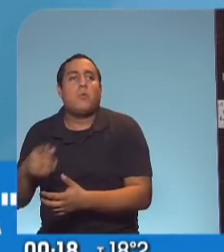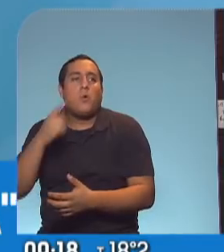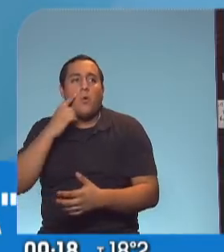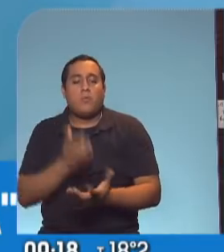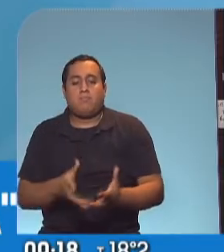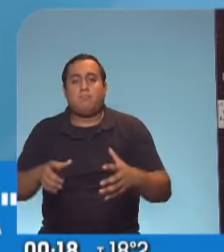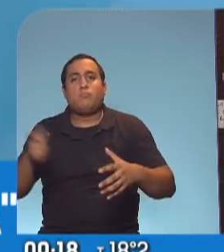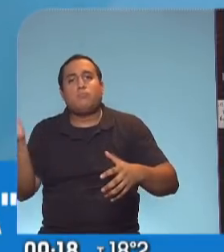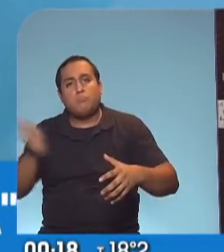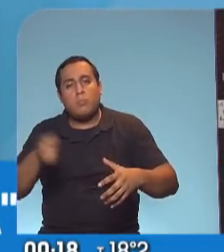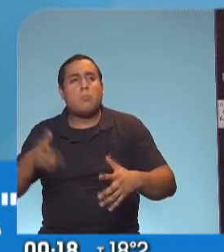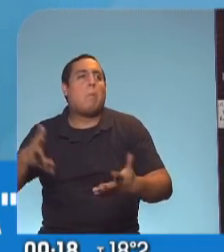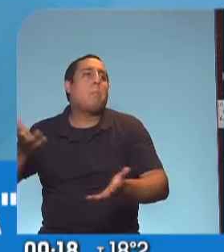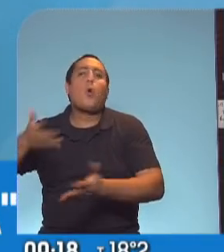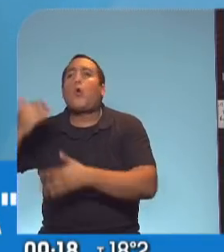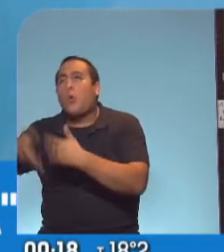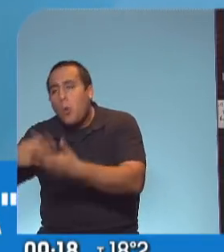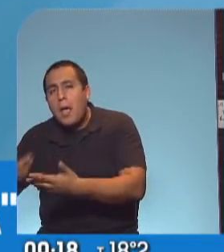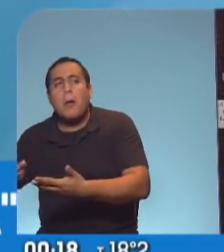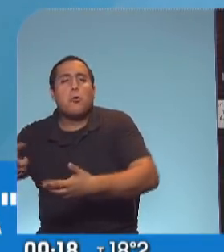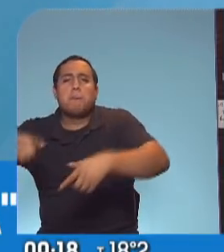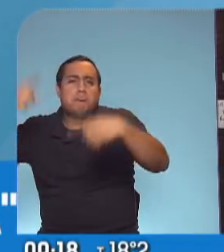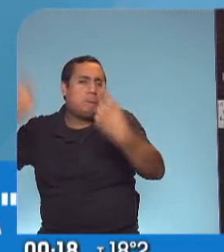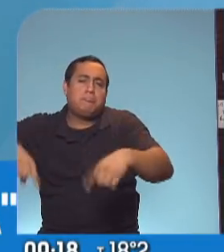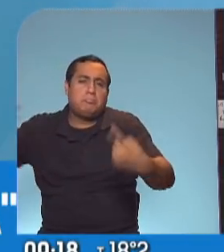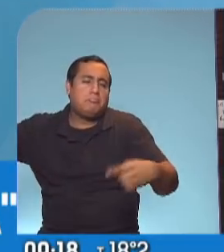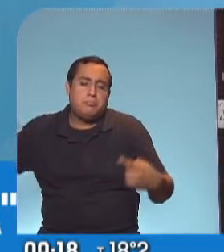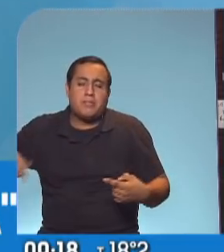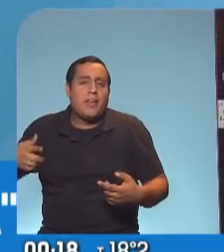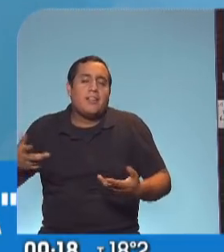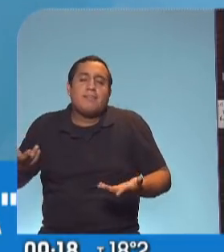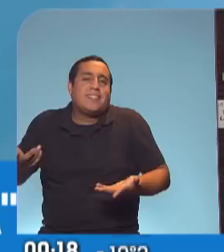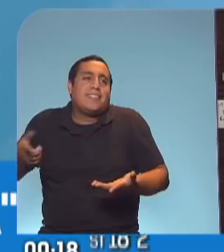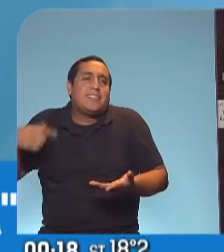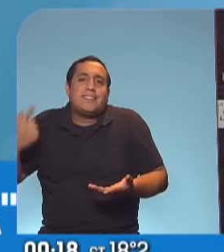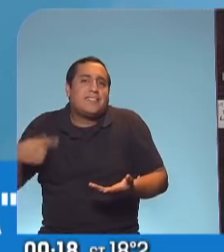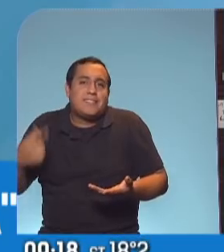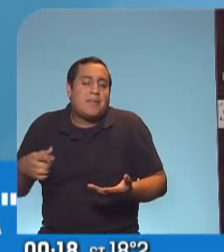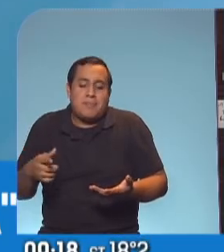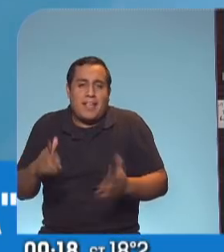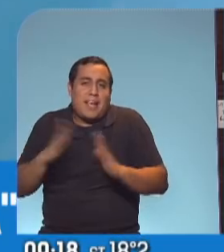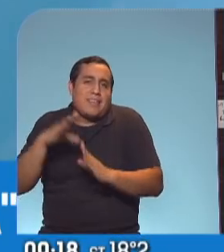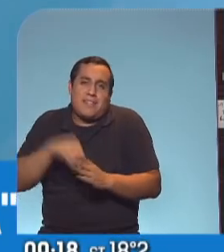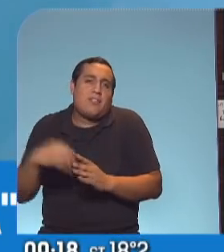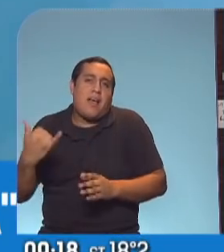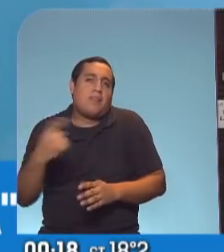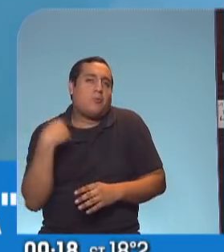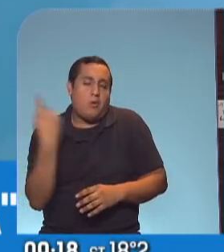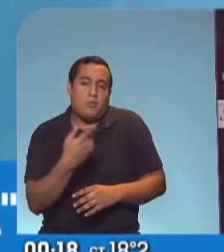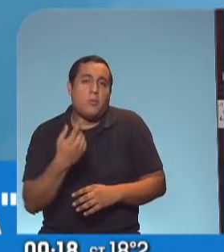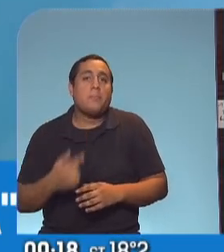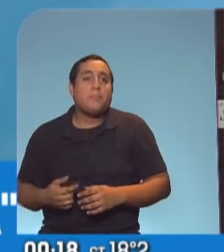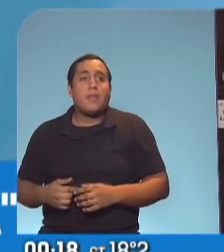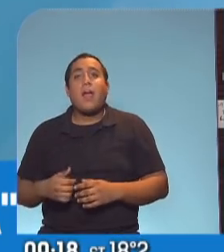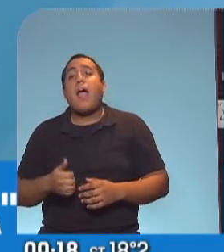tambores, juguetes, todas las cosas usuales y comunes de encontrar en un hogar. Cepillar y cambiar el